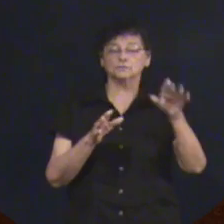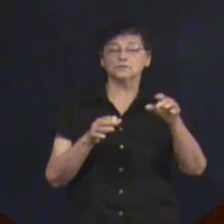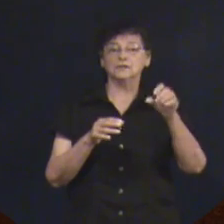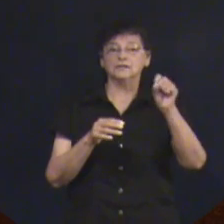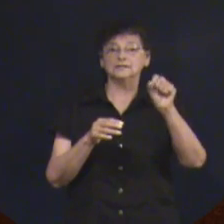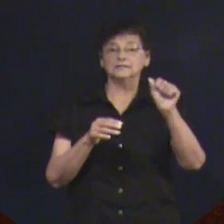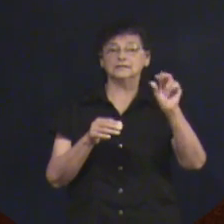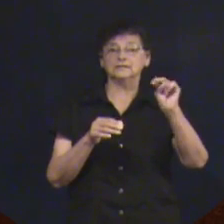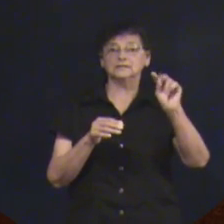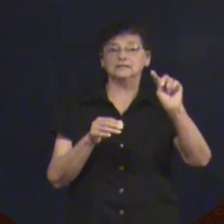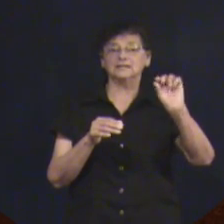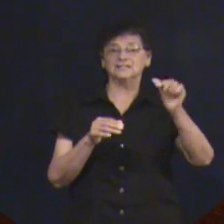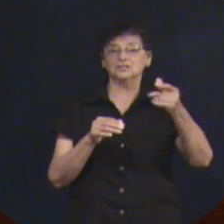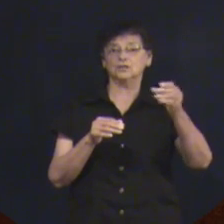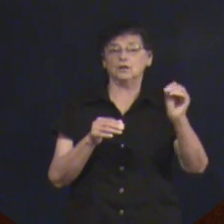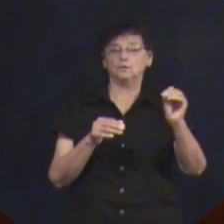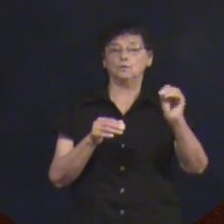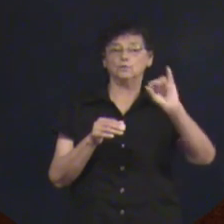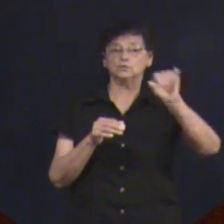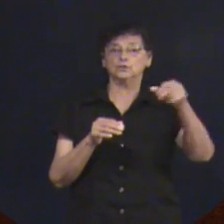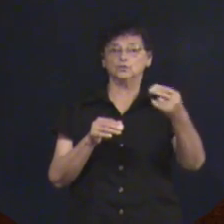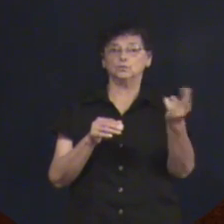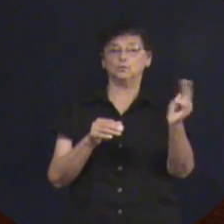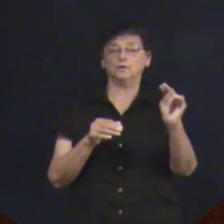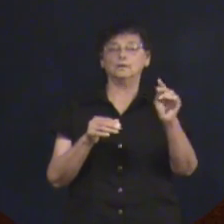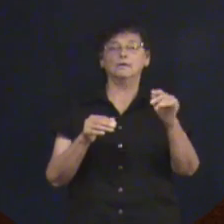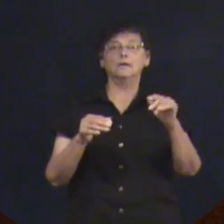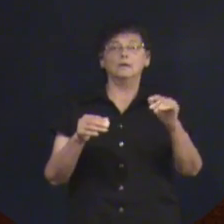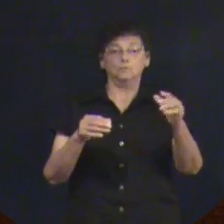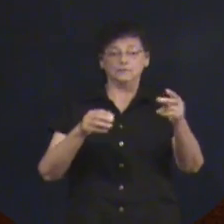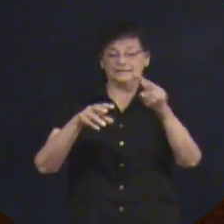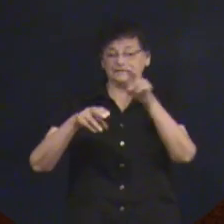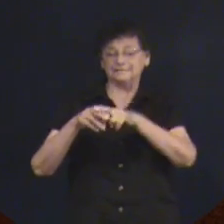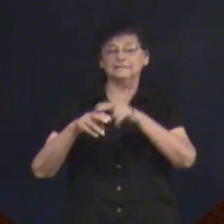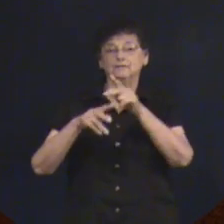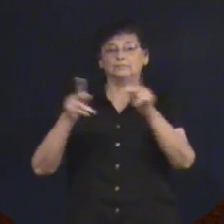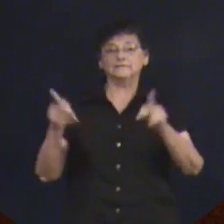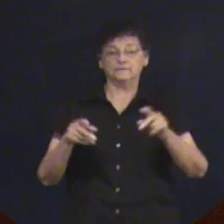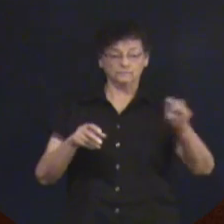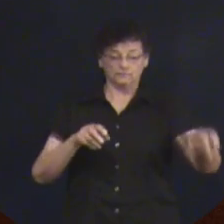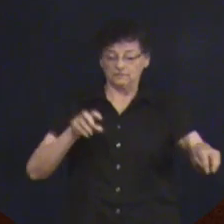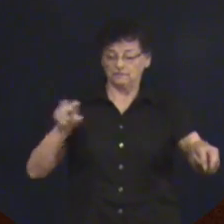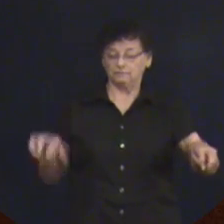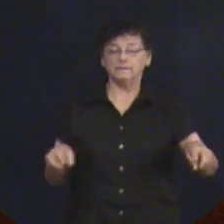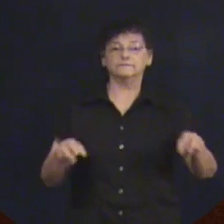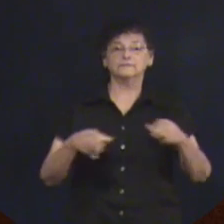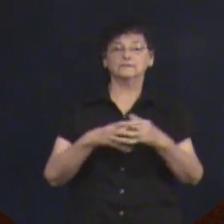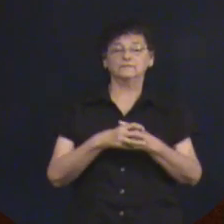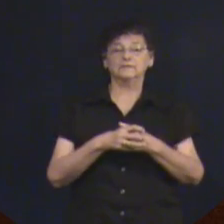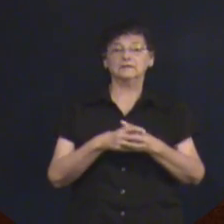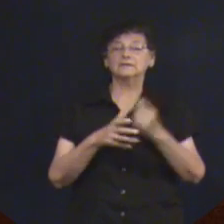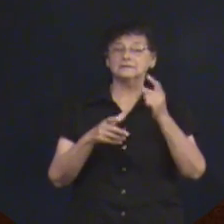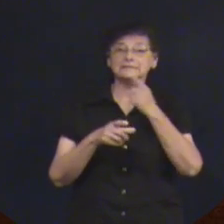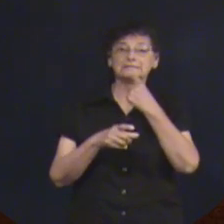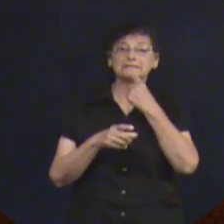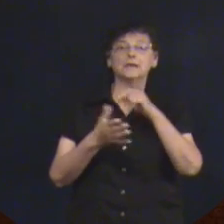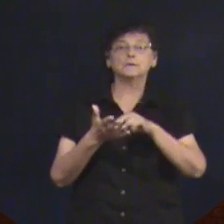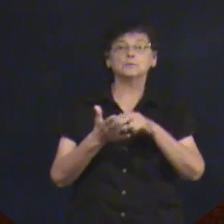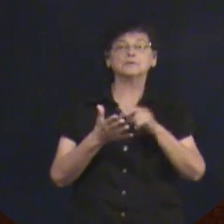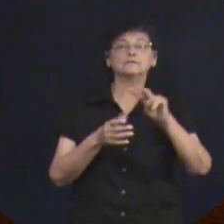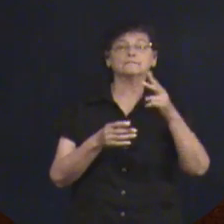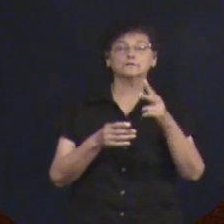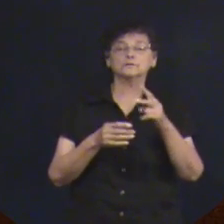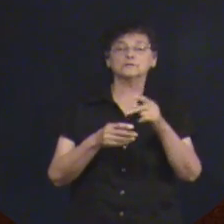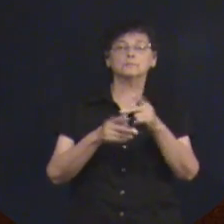y Juan, ocupen uno el lugar de tu derecha y otro el lugar de tu izquierda, es decir, los